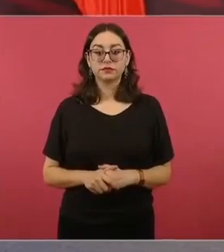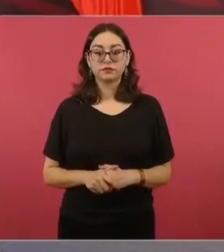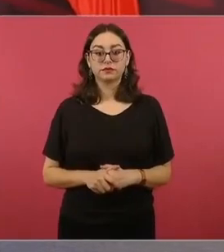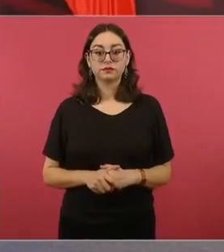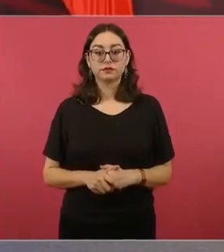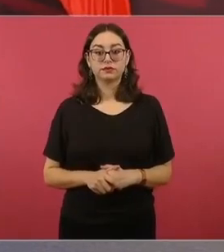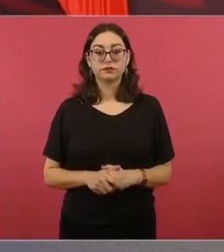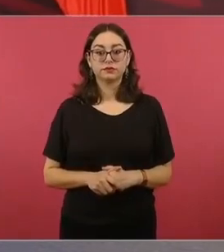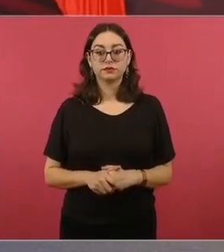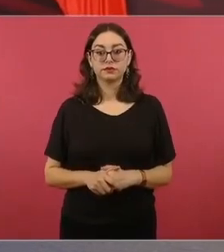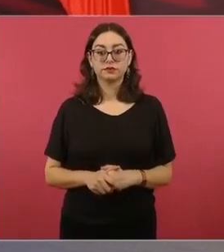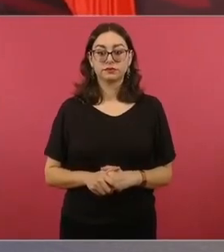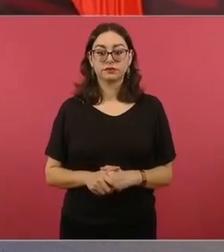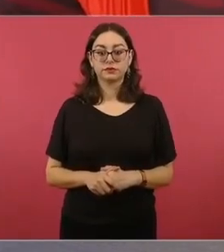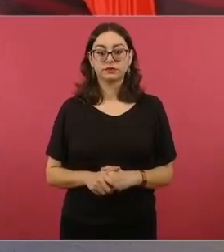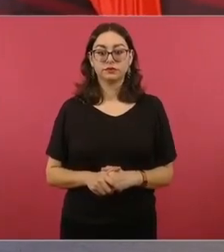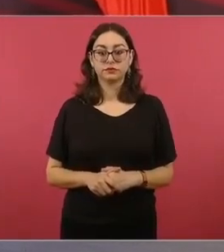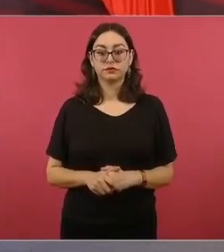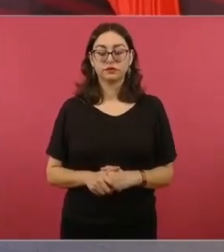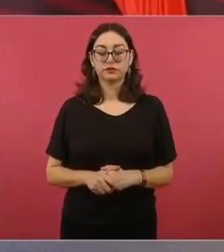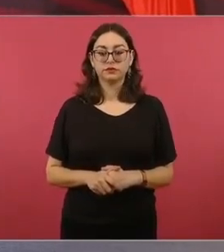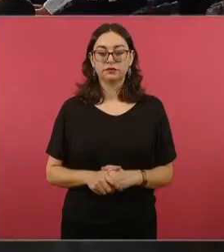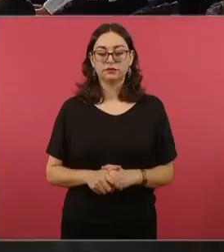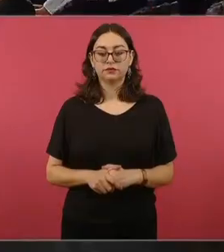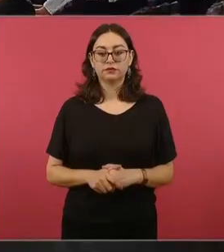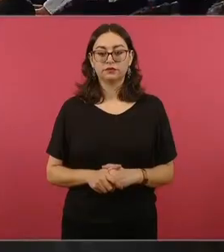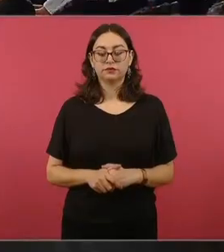Ese es el promedio